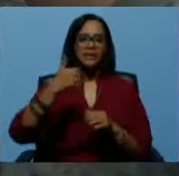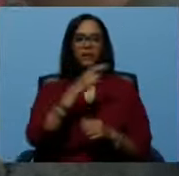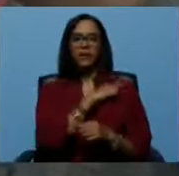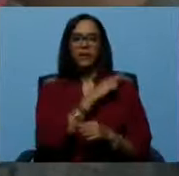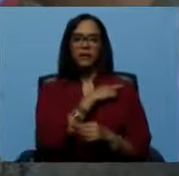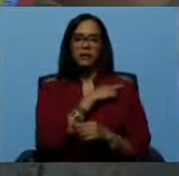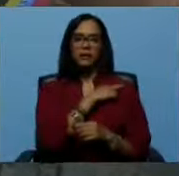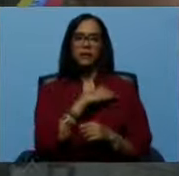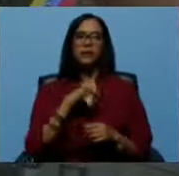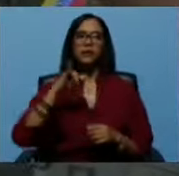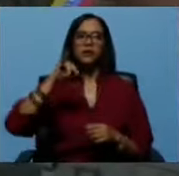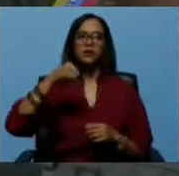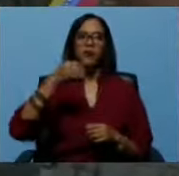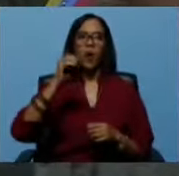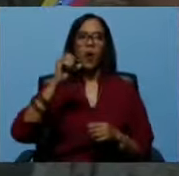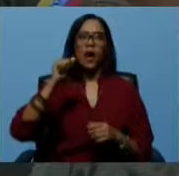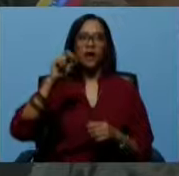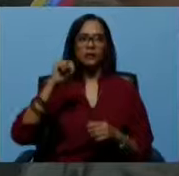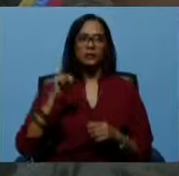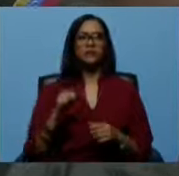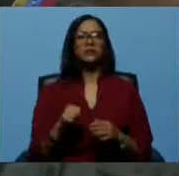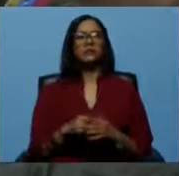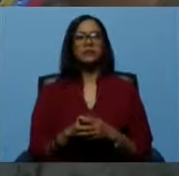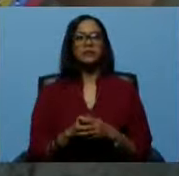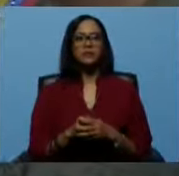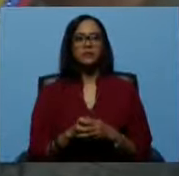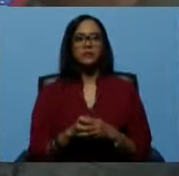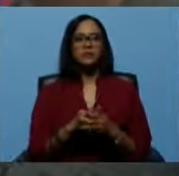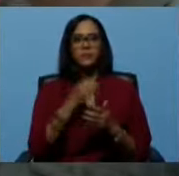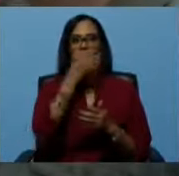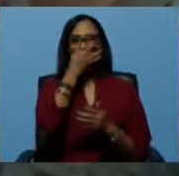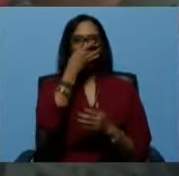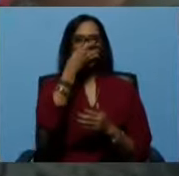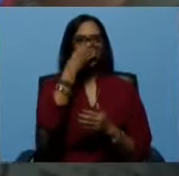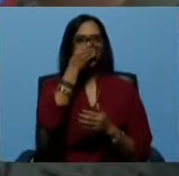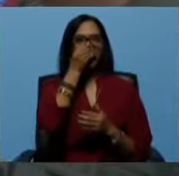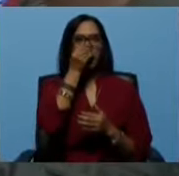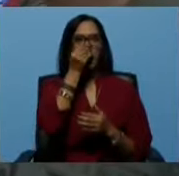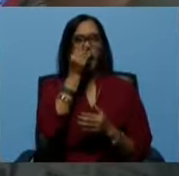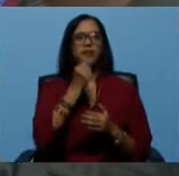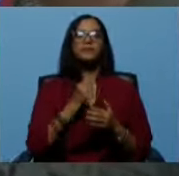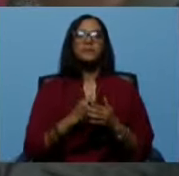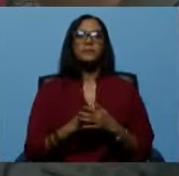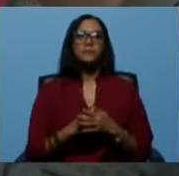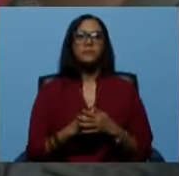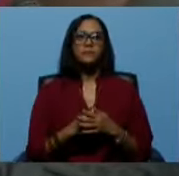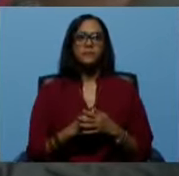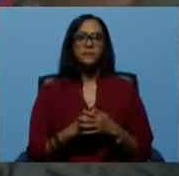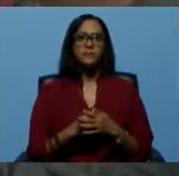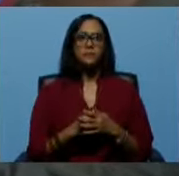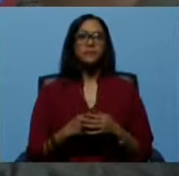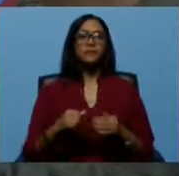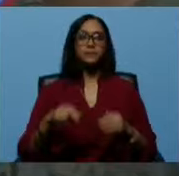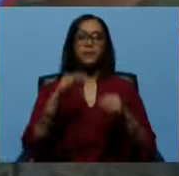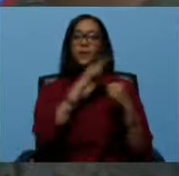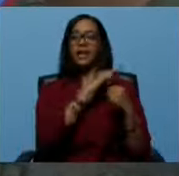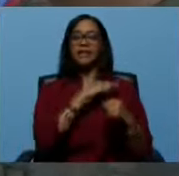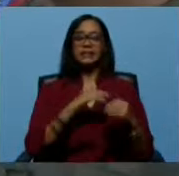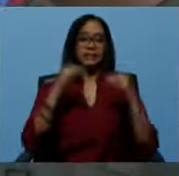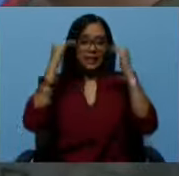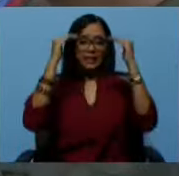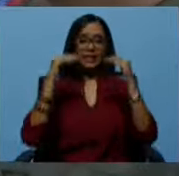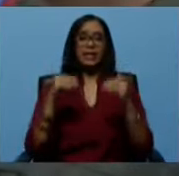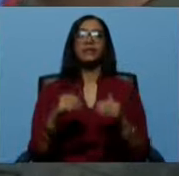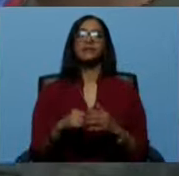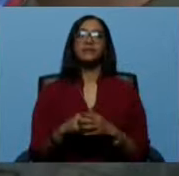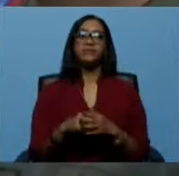Joan Alexander Hernández Lares, comandante de la Región Estratégica. Estoy descubriendo hoy. Resulta que el comandante general de la Guardia Nacional Bolivariana,